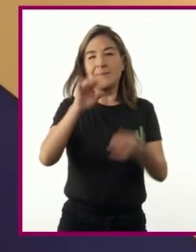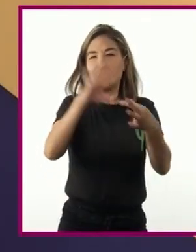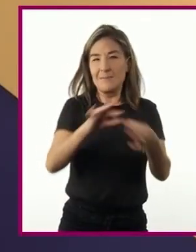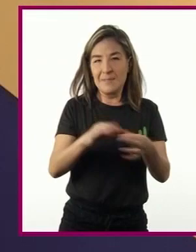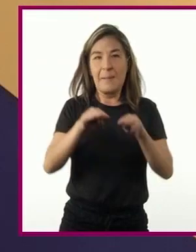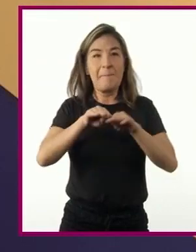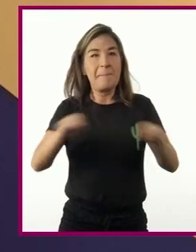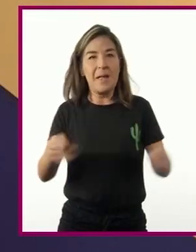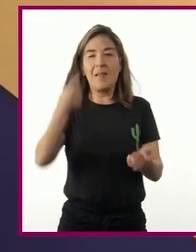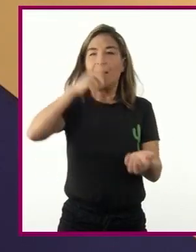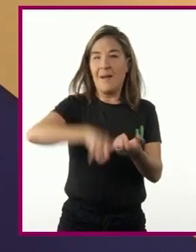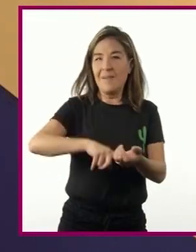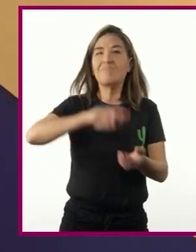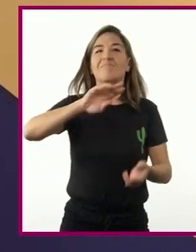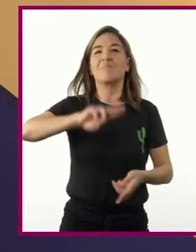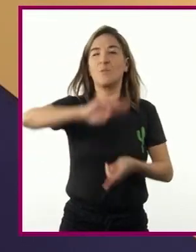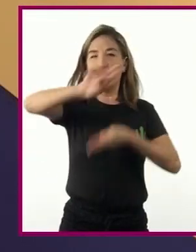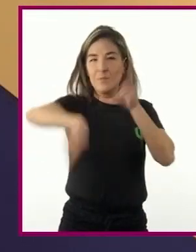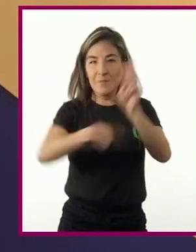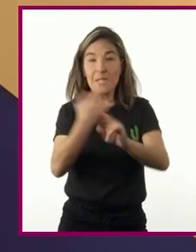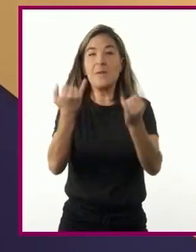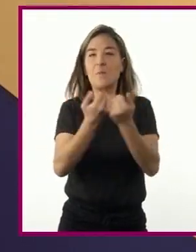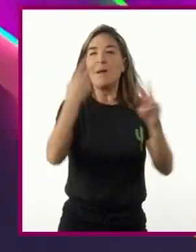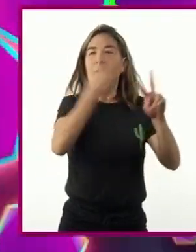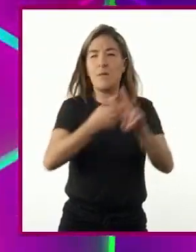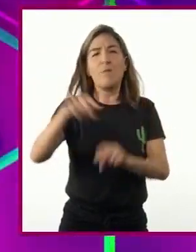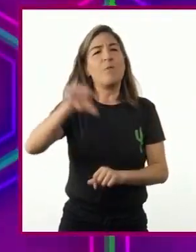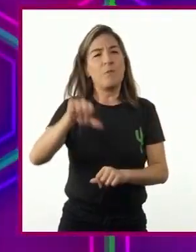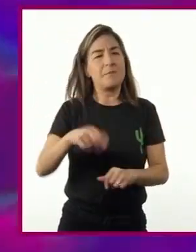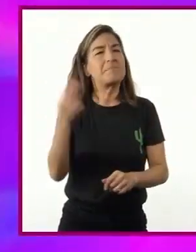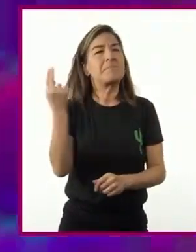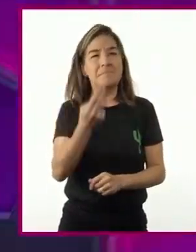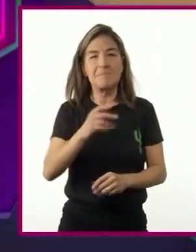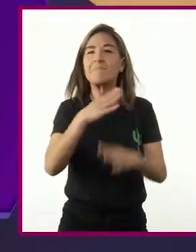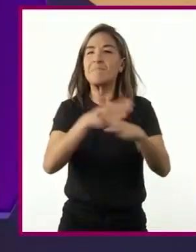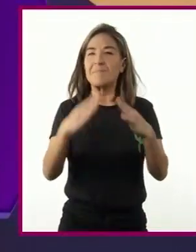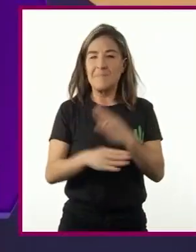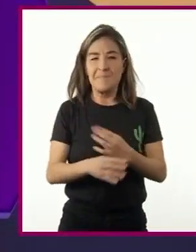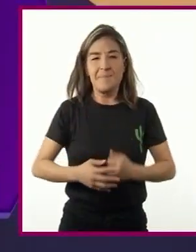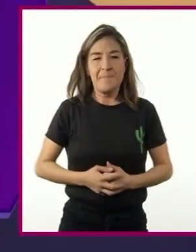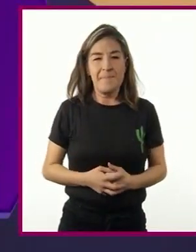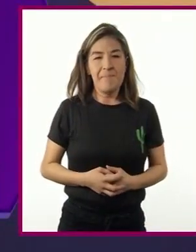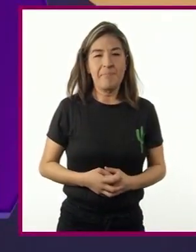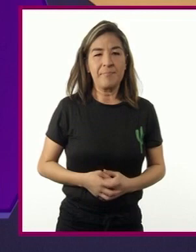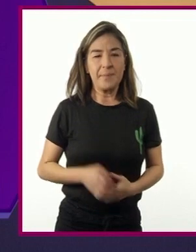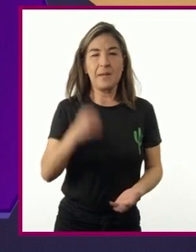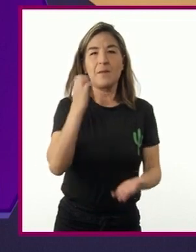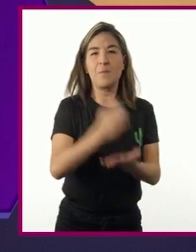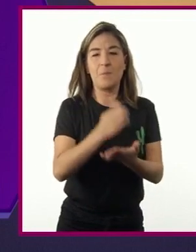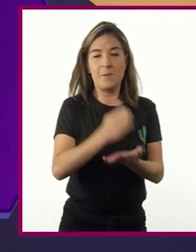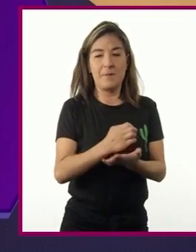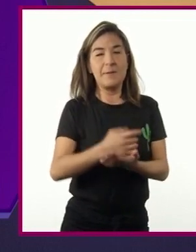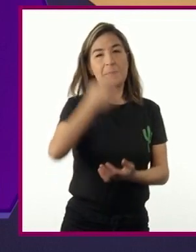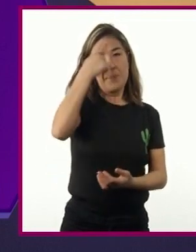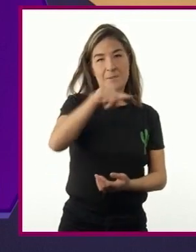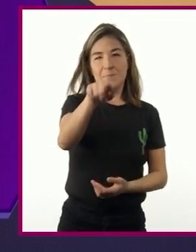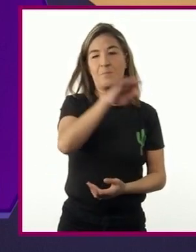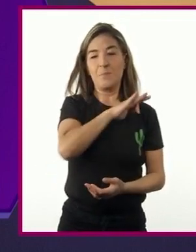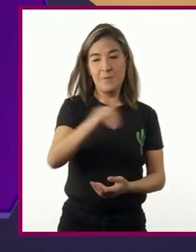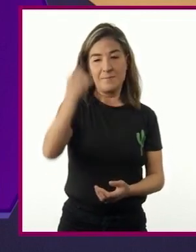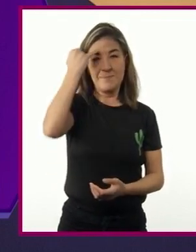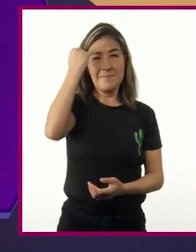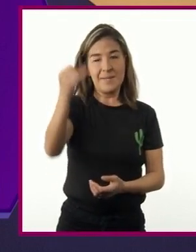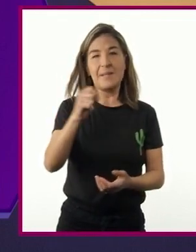mide el universo y las estrellas, los materiales que necesitaremos son los siguientes. Cuaderno, para que puedan anotar